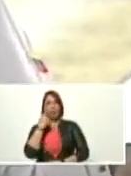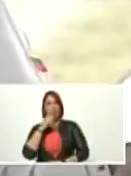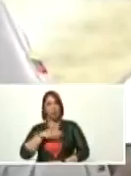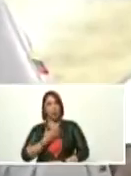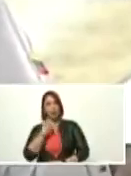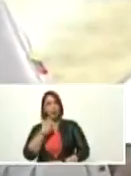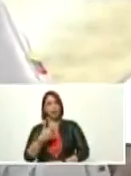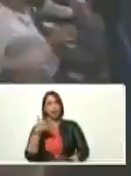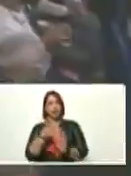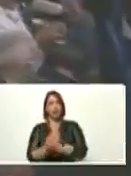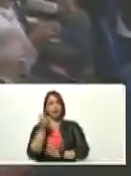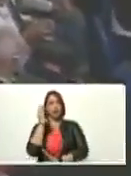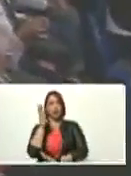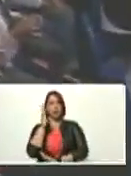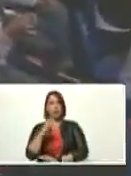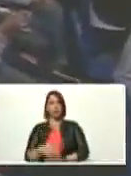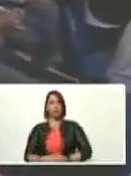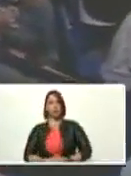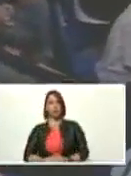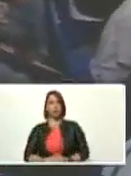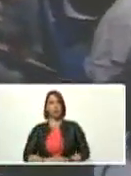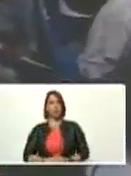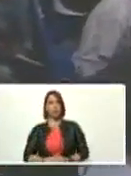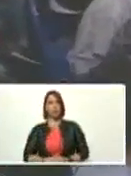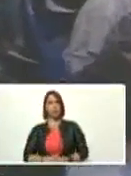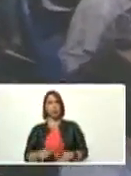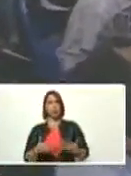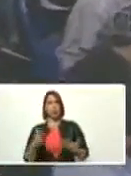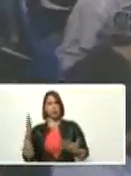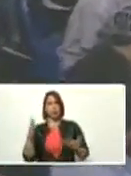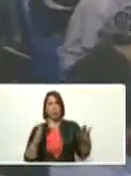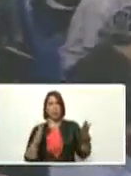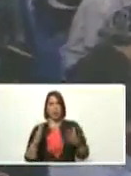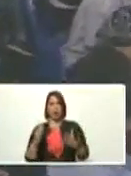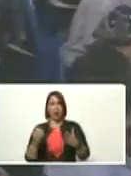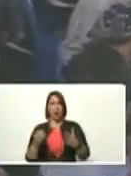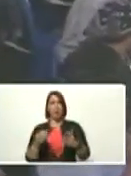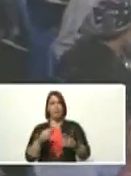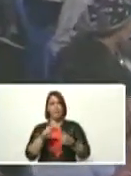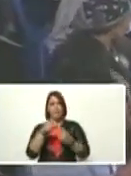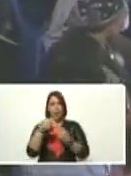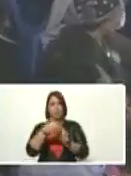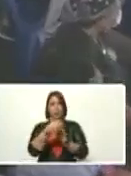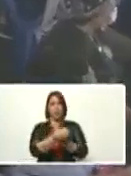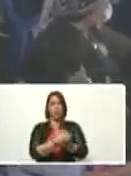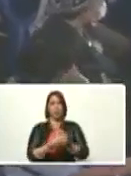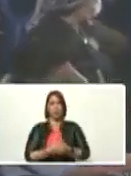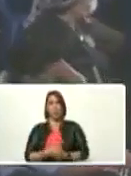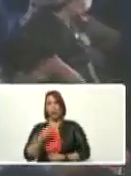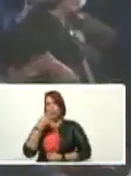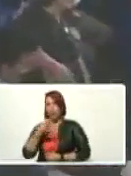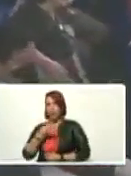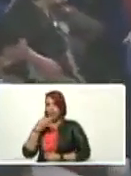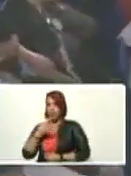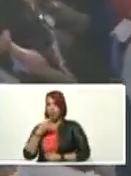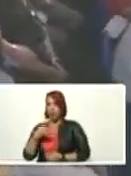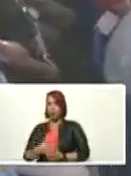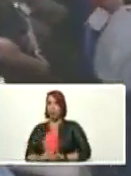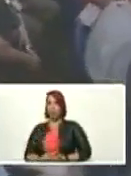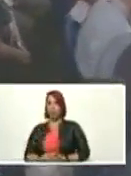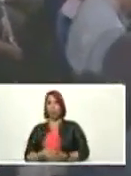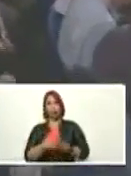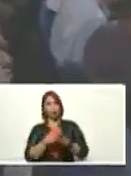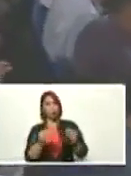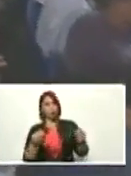este congreso mientras llegan los pétalos? Alejandro. Bueno, muy buenas tardes, señor presidente, a todos